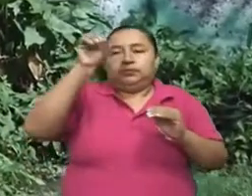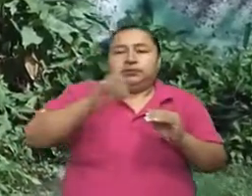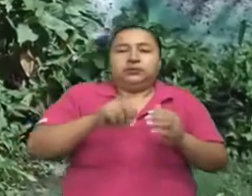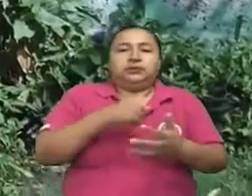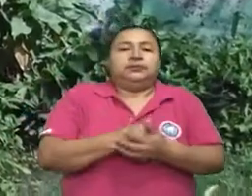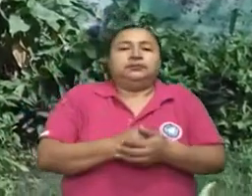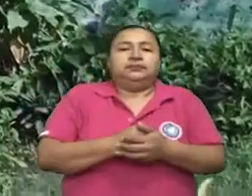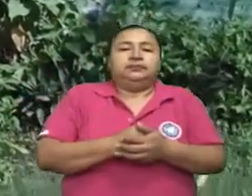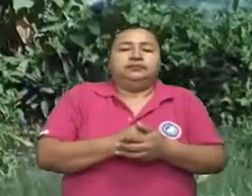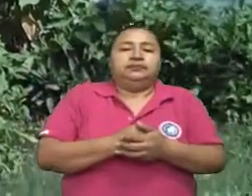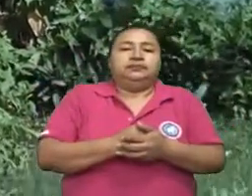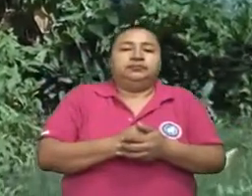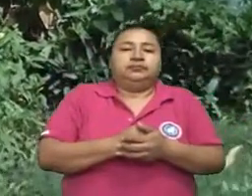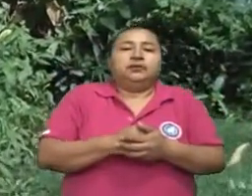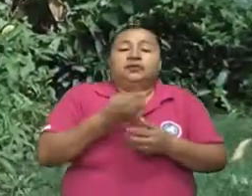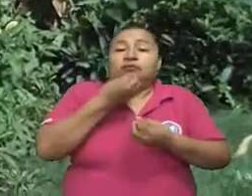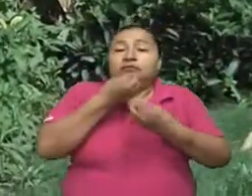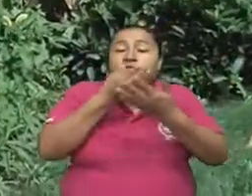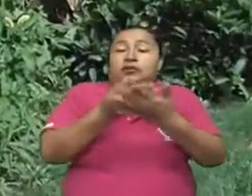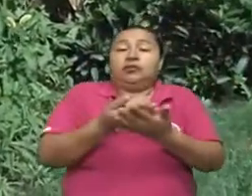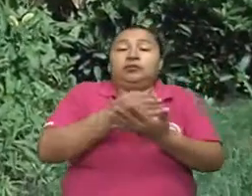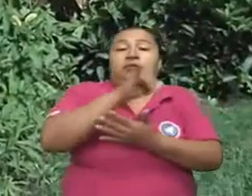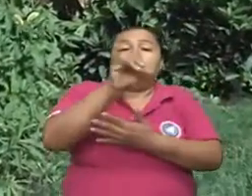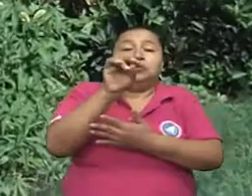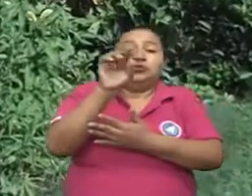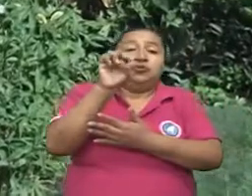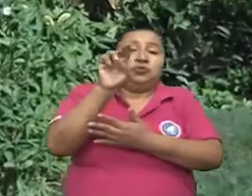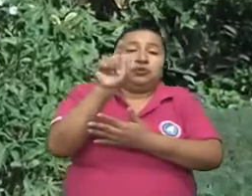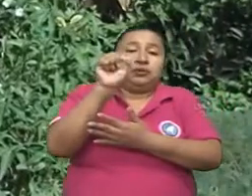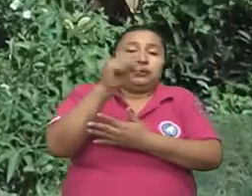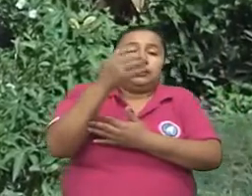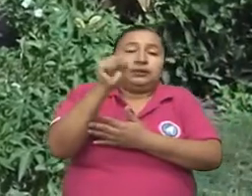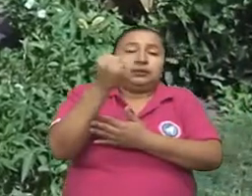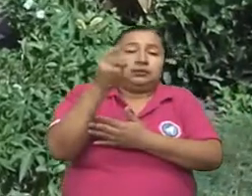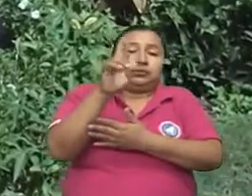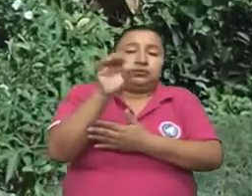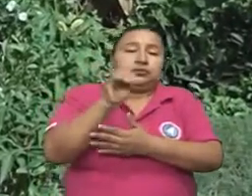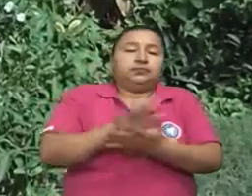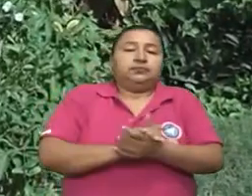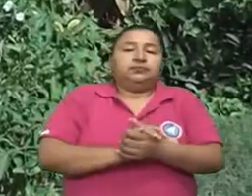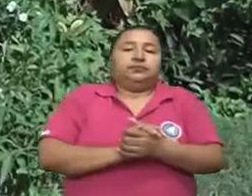20%. Para el canal parlamentario les informó Jonathan Castro.